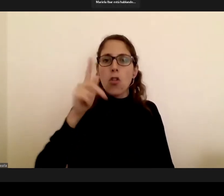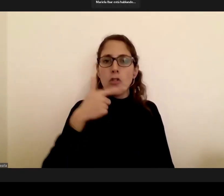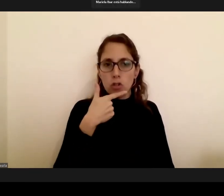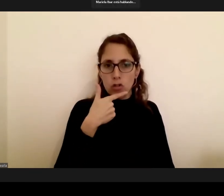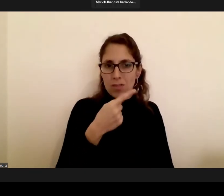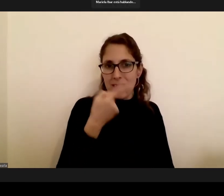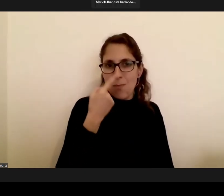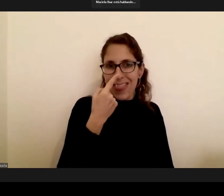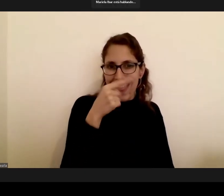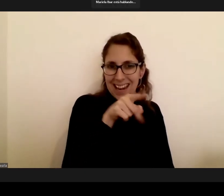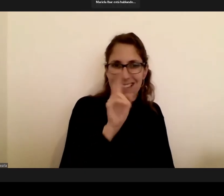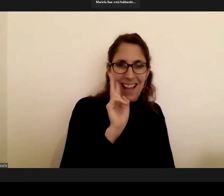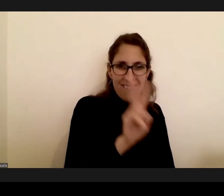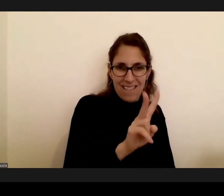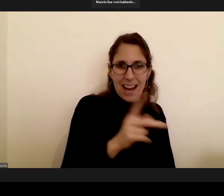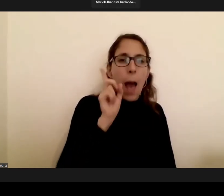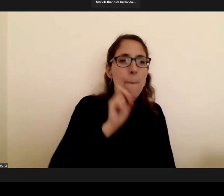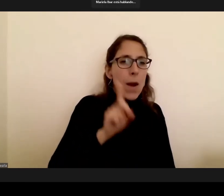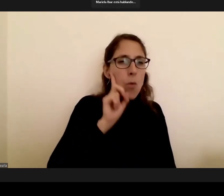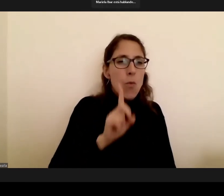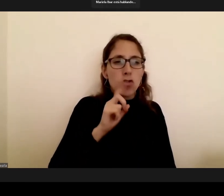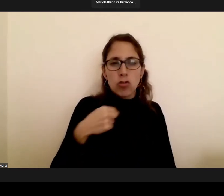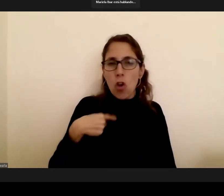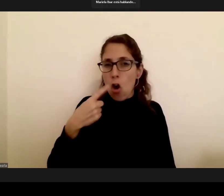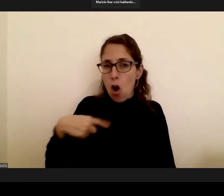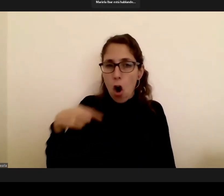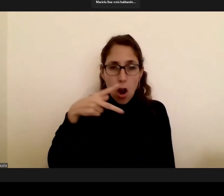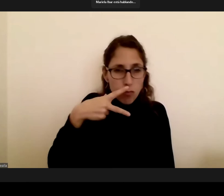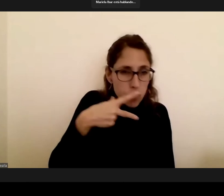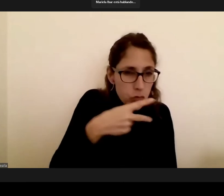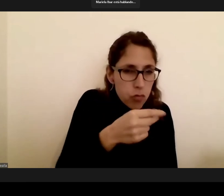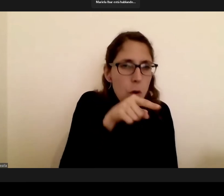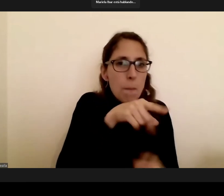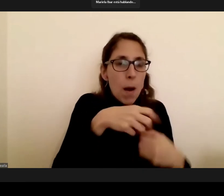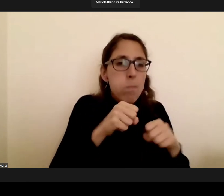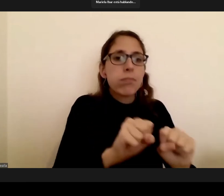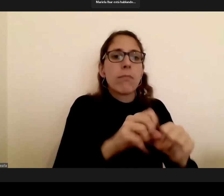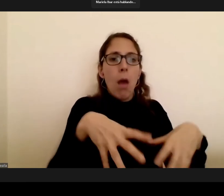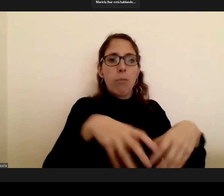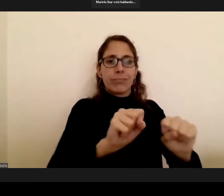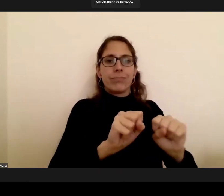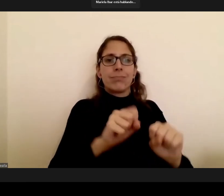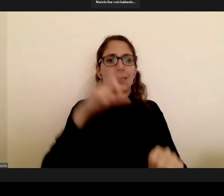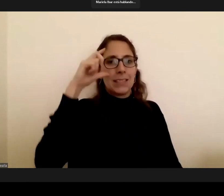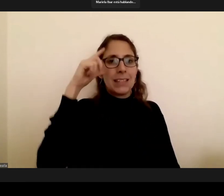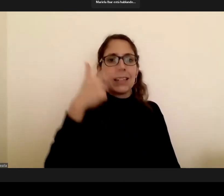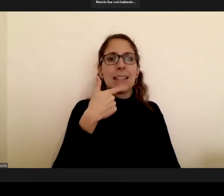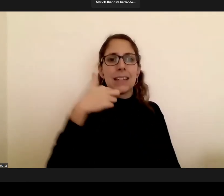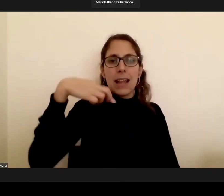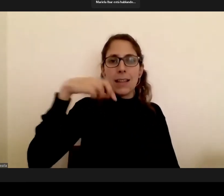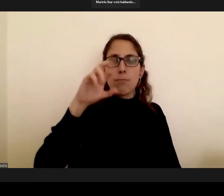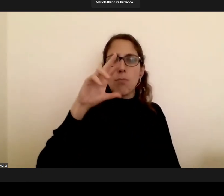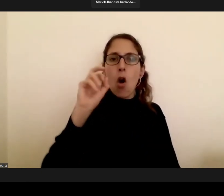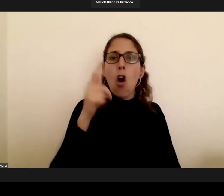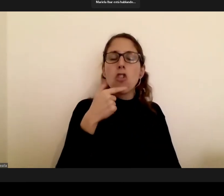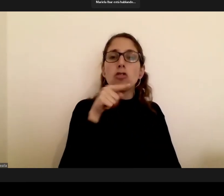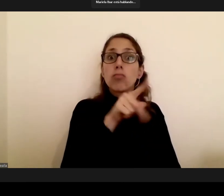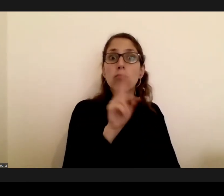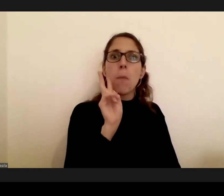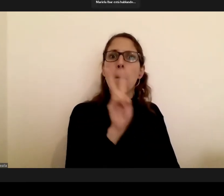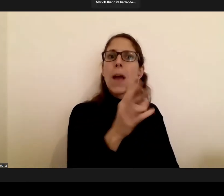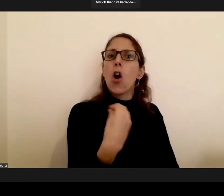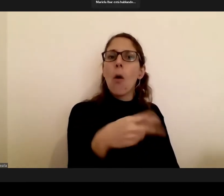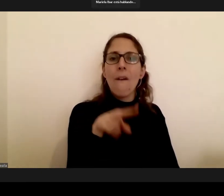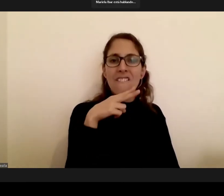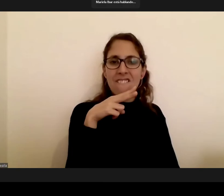una técnica de tinción de esporos, porque los esporos en esta imagen se van a visualizar verdes, ¿sí? Y